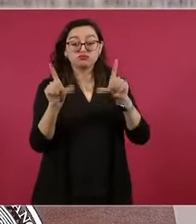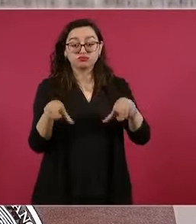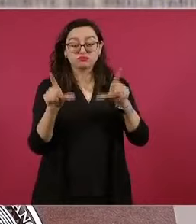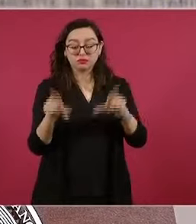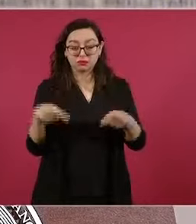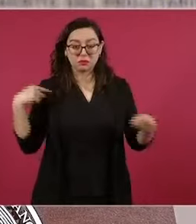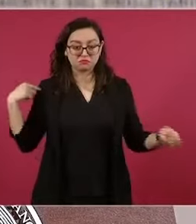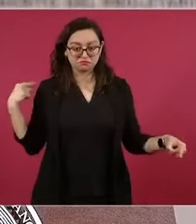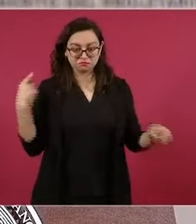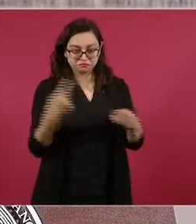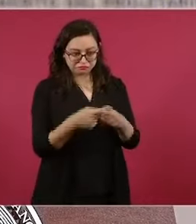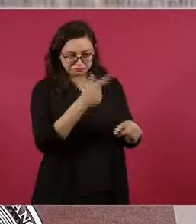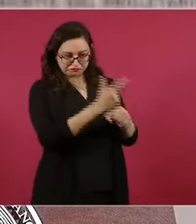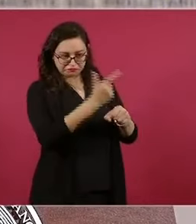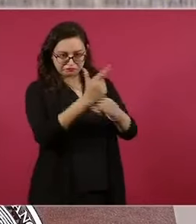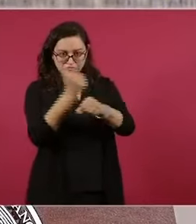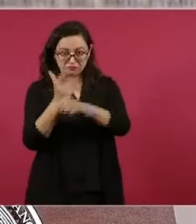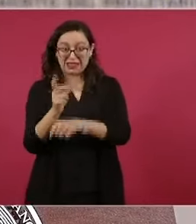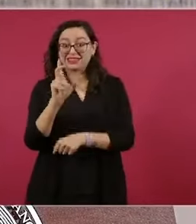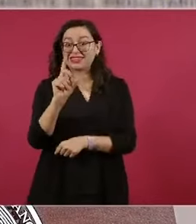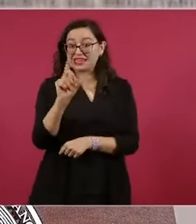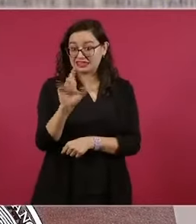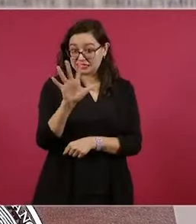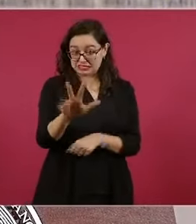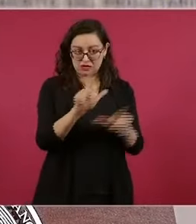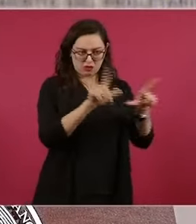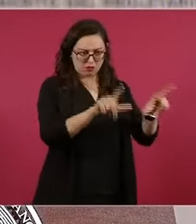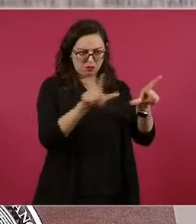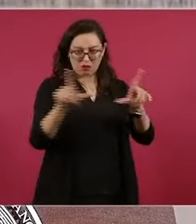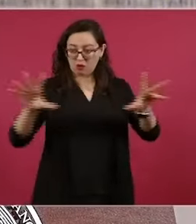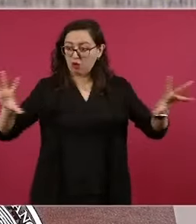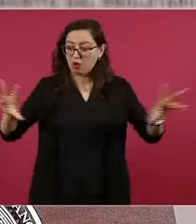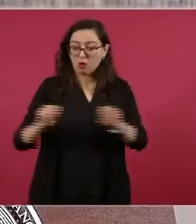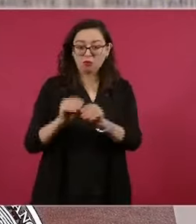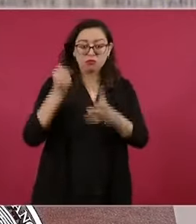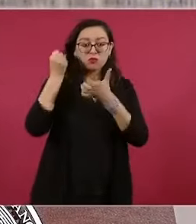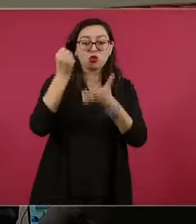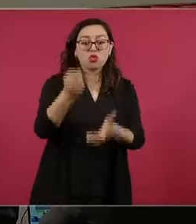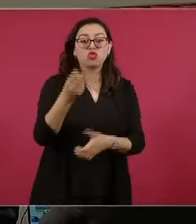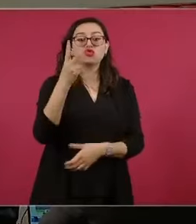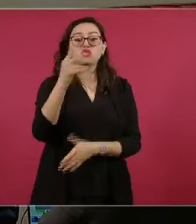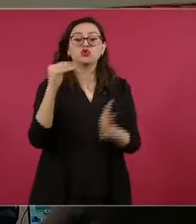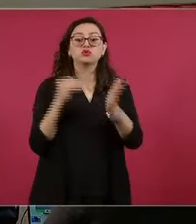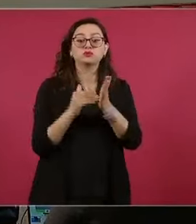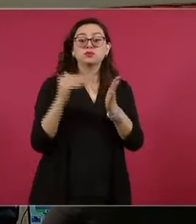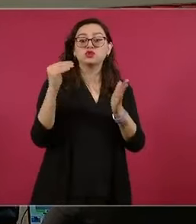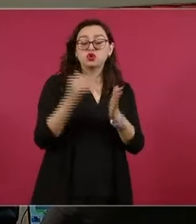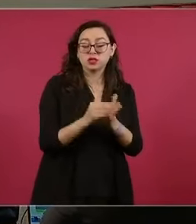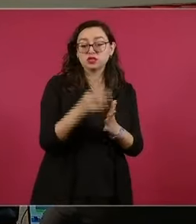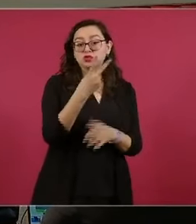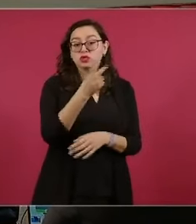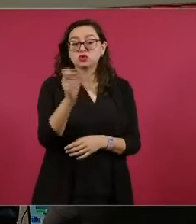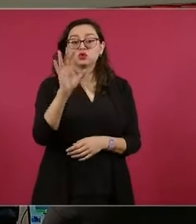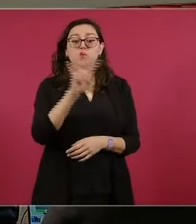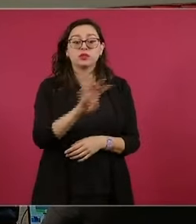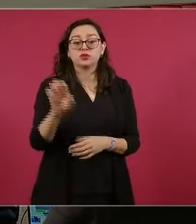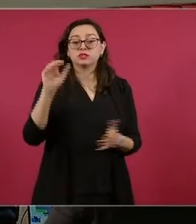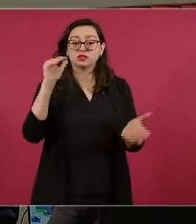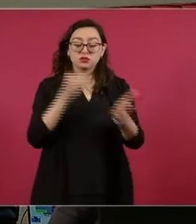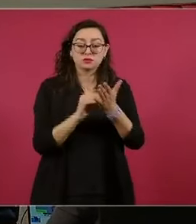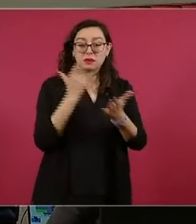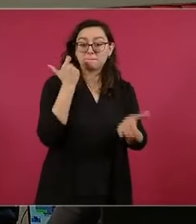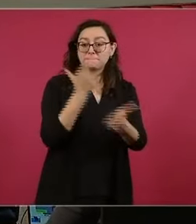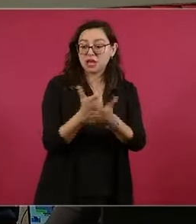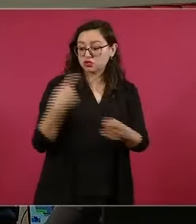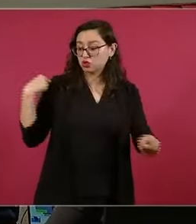sido detectadas, el programa calculó un gasto total de 2 millones 400 mil pesos en tan solo 2 meses, con una